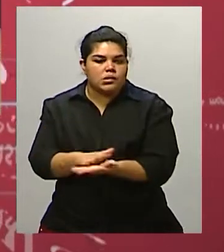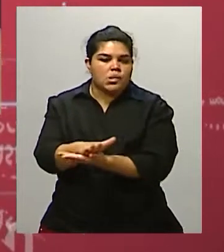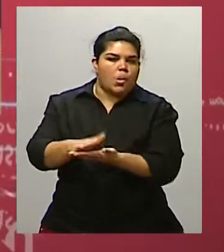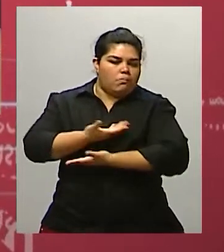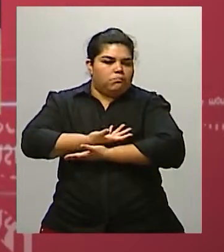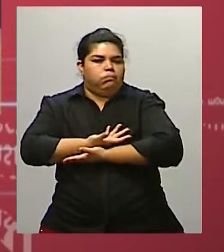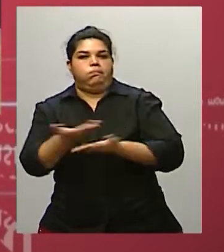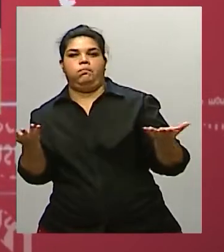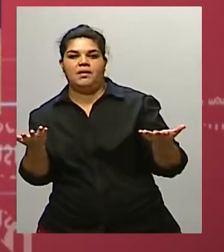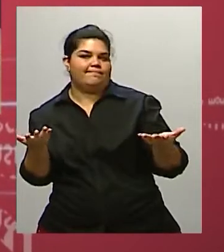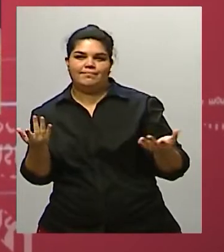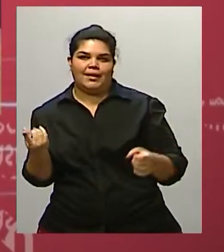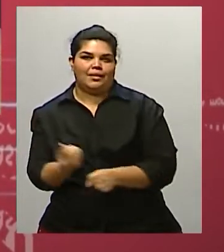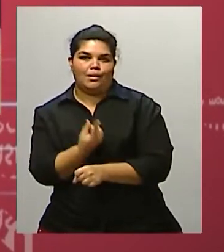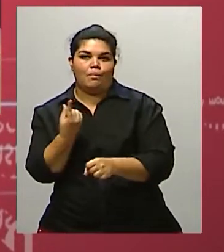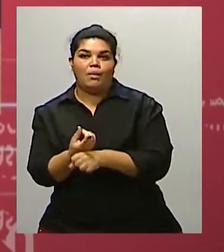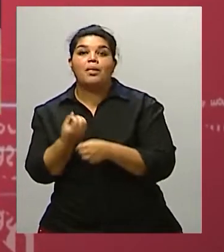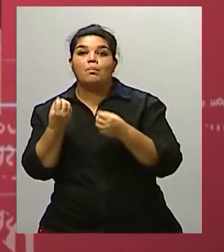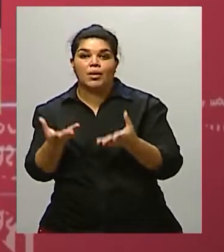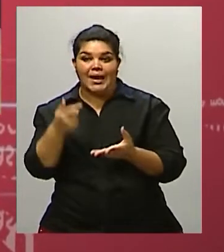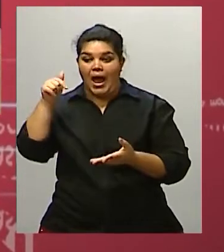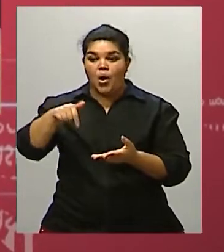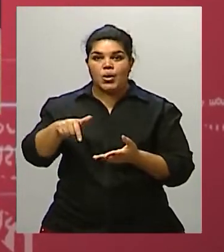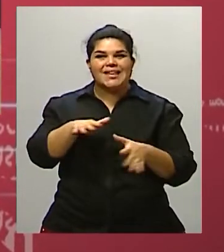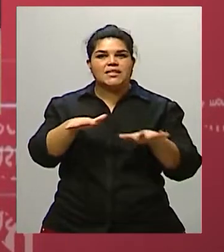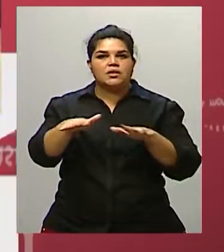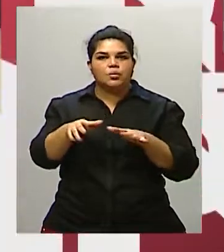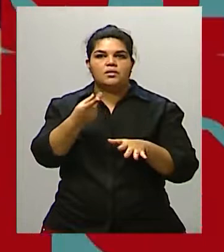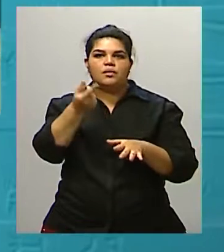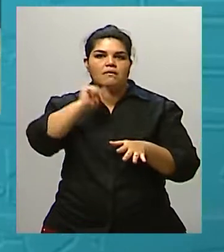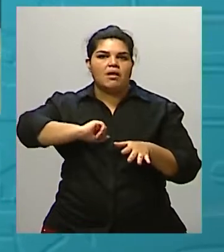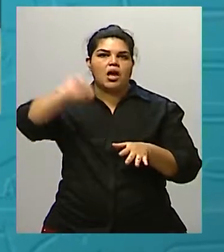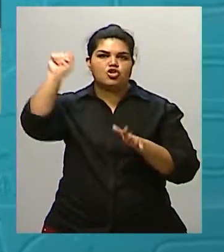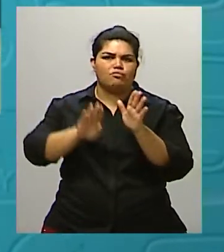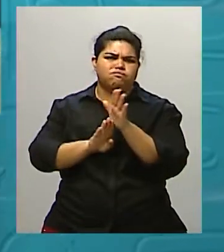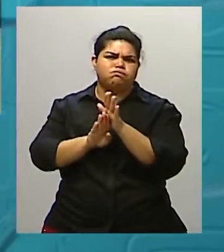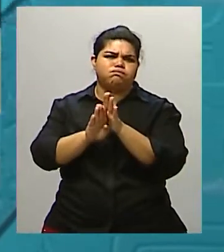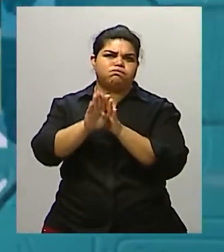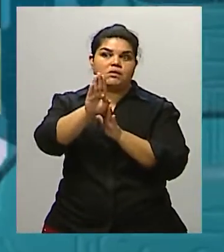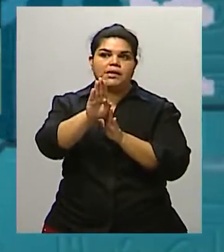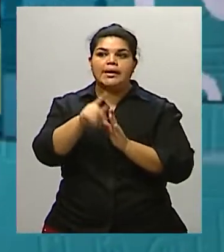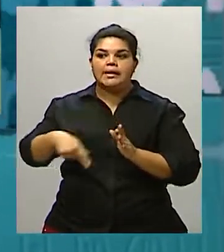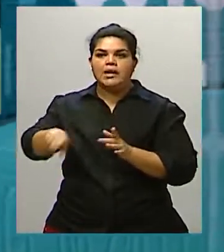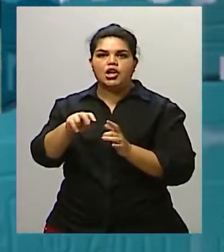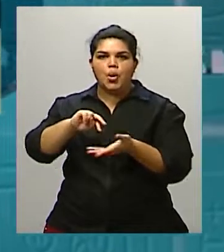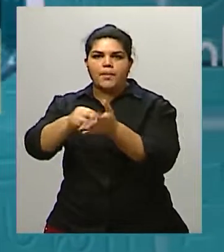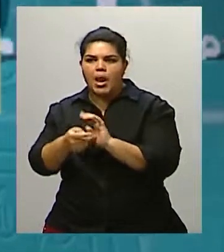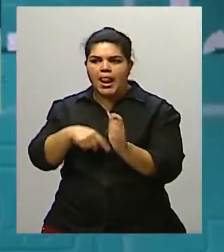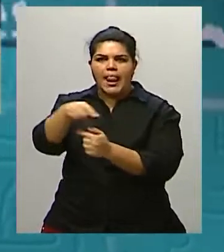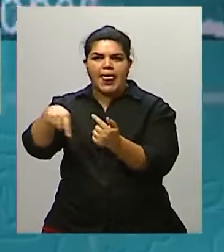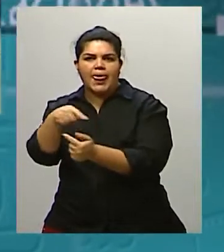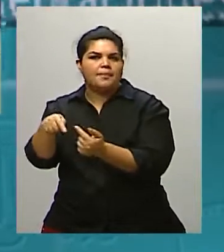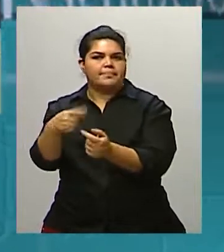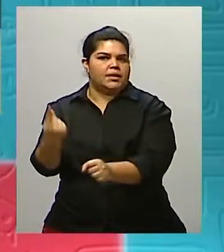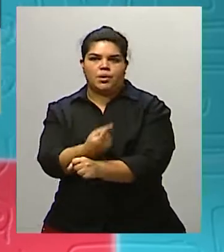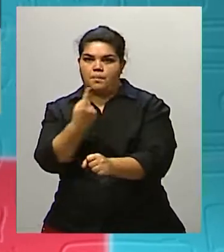medio del proceso de aceleración inflacionaria, y va surgiendo, digamos, la figura de